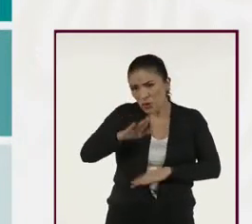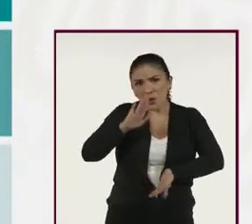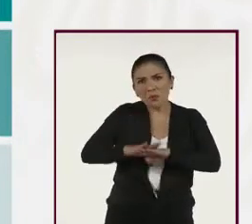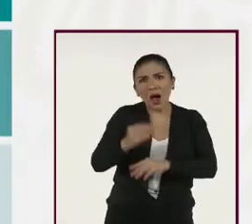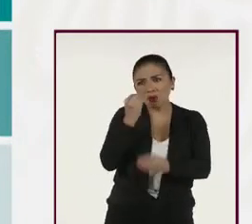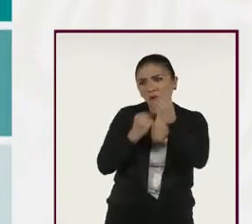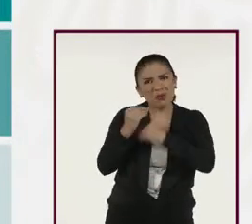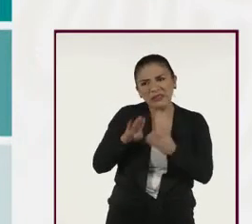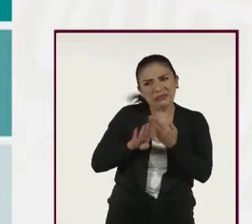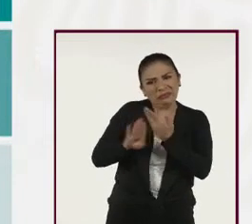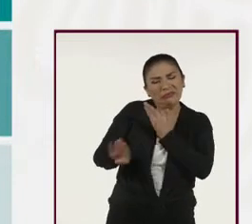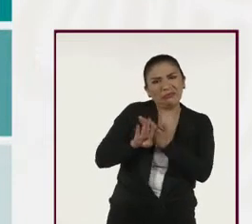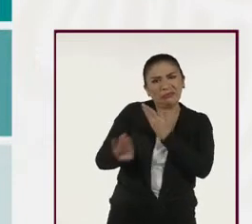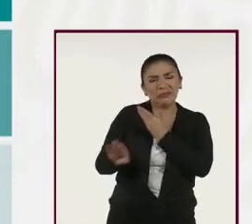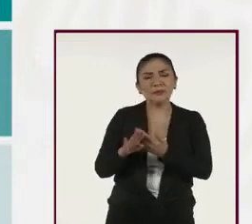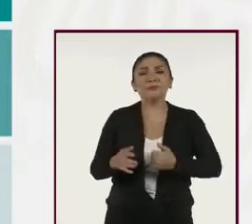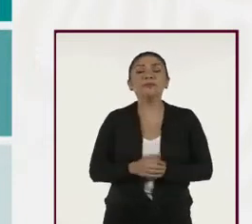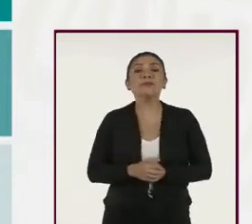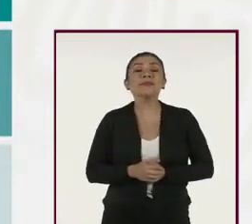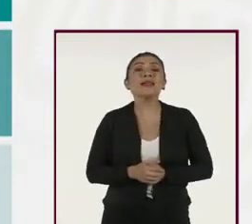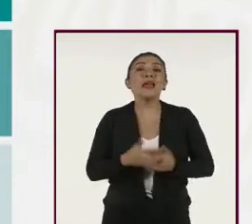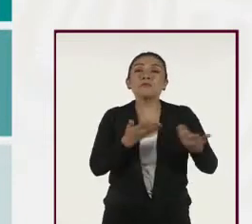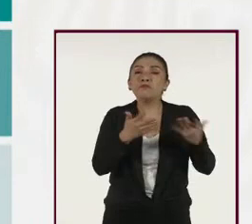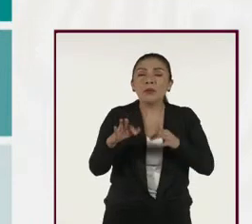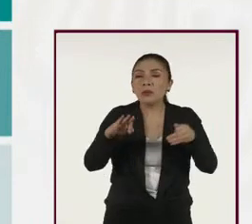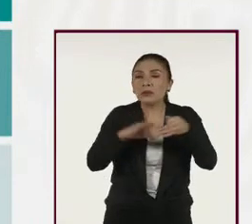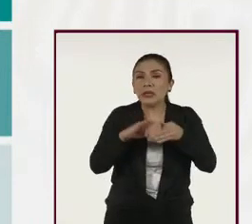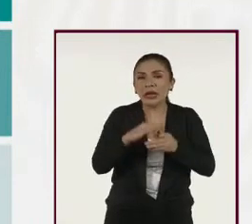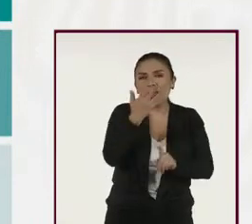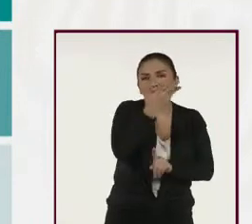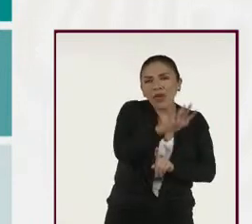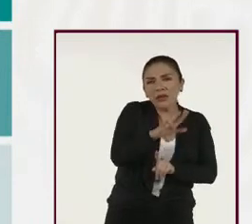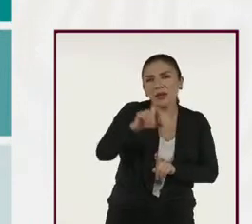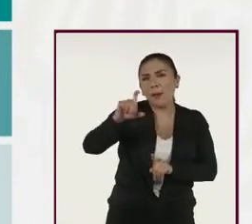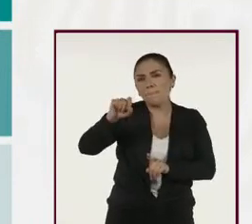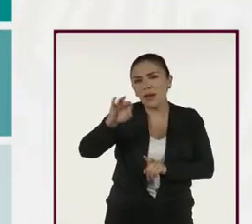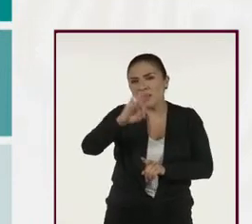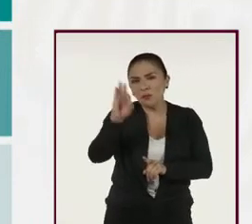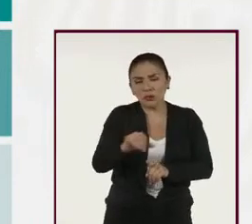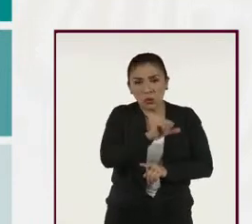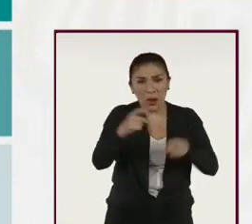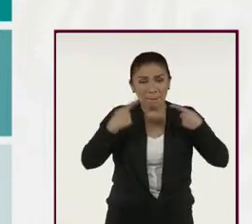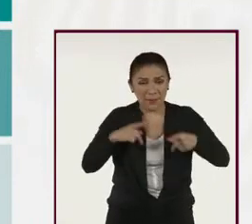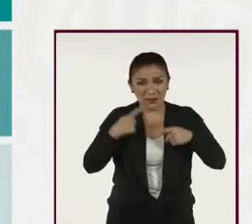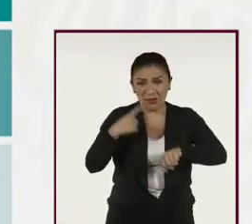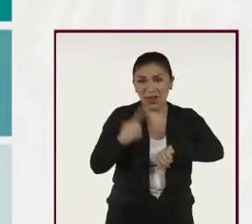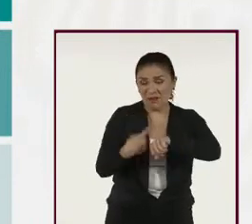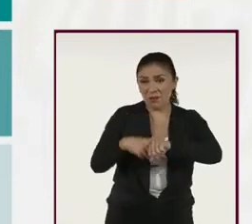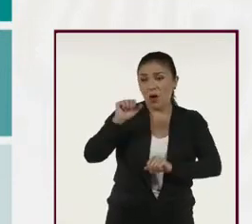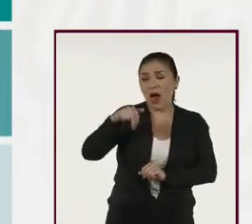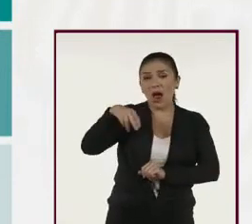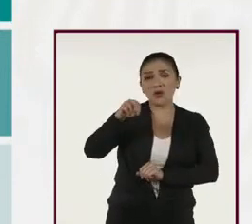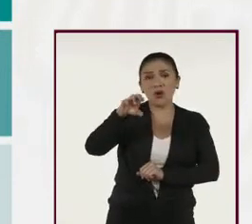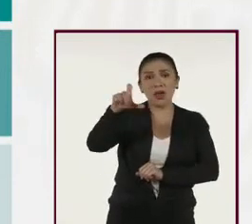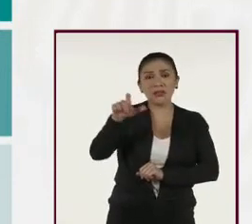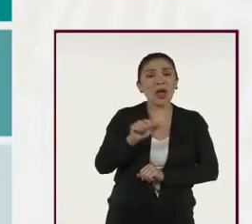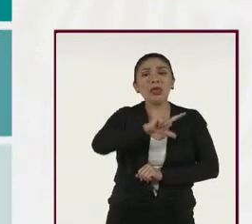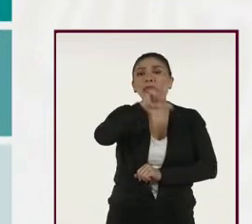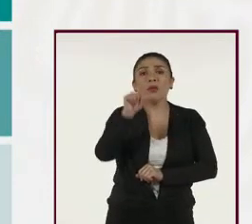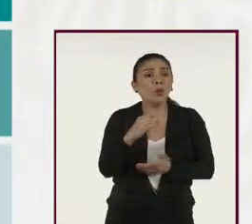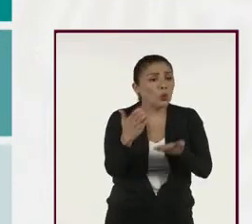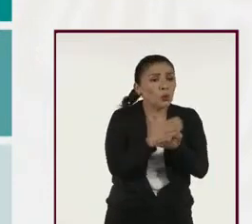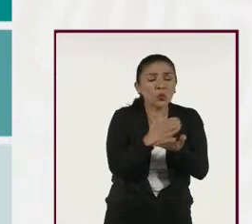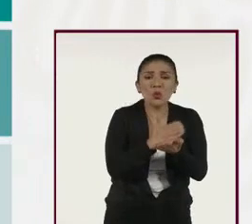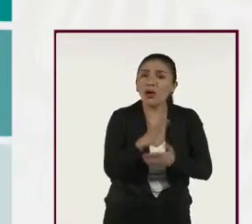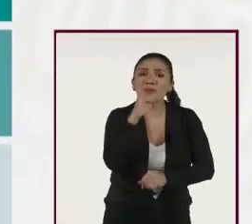de alimentos, y se habla que entre el 10 y el 20% de los pacientes con anorexia resultan intratables, es